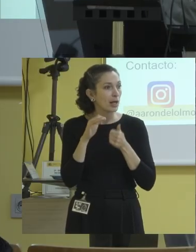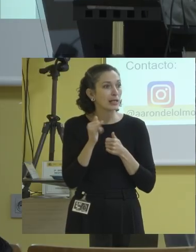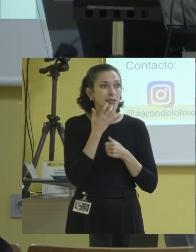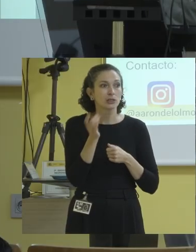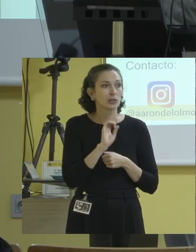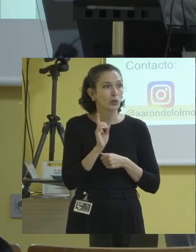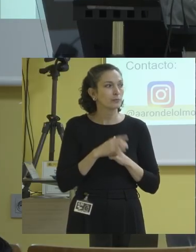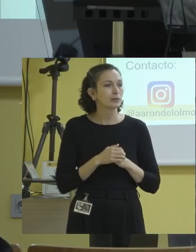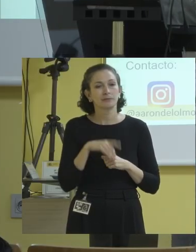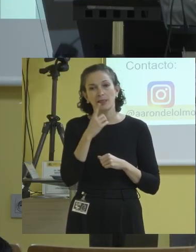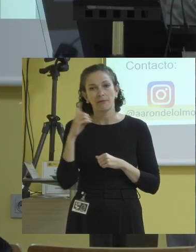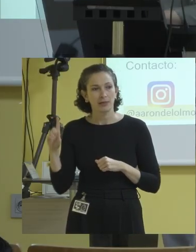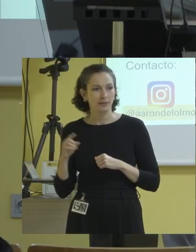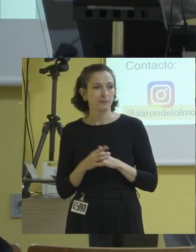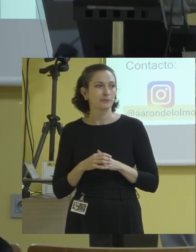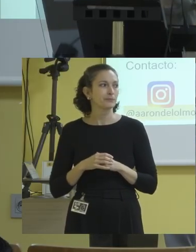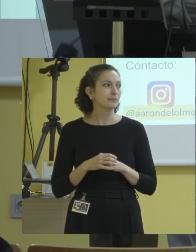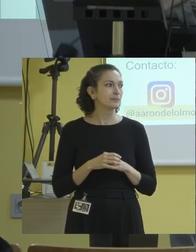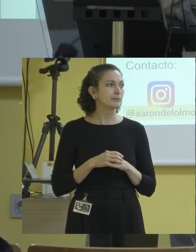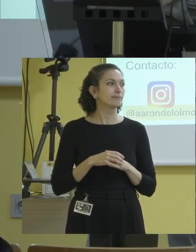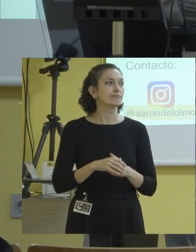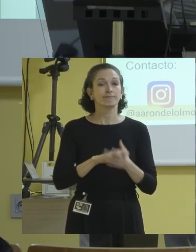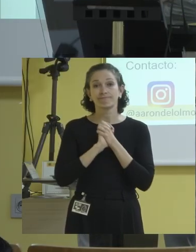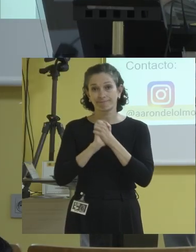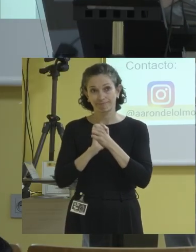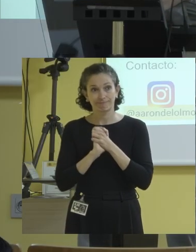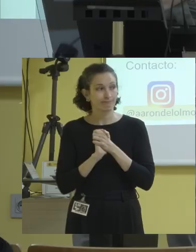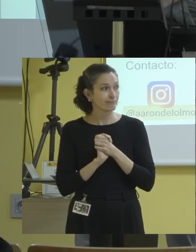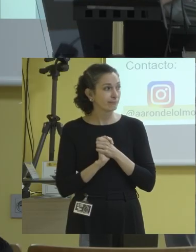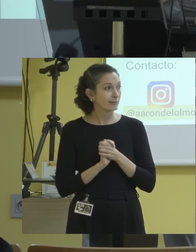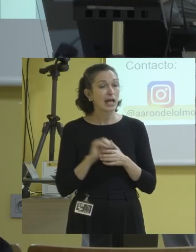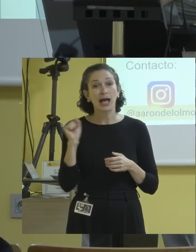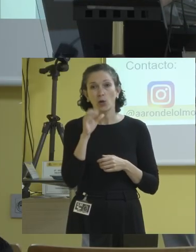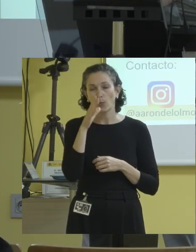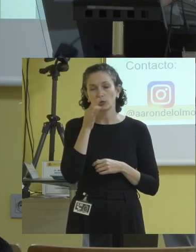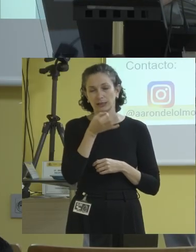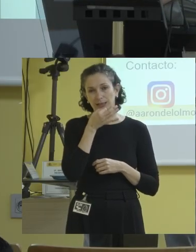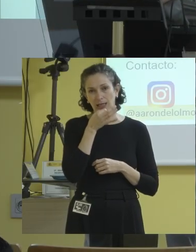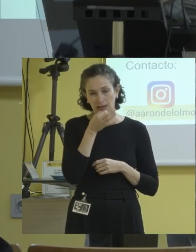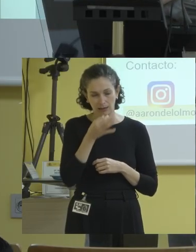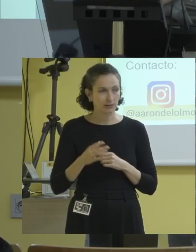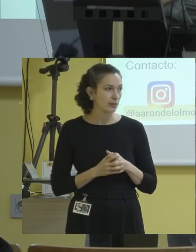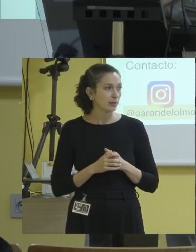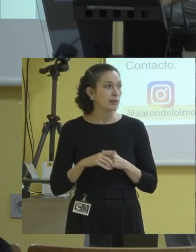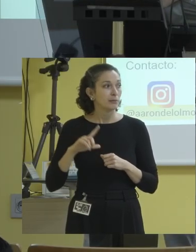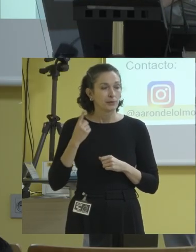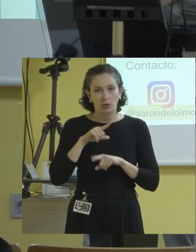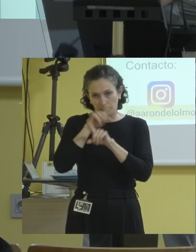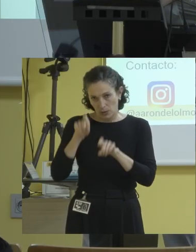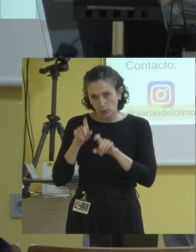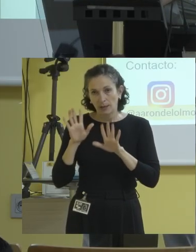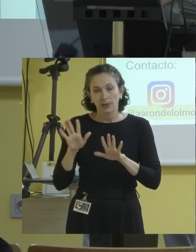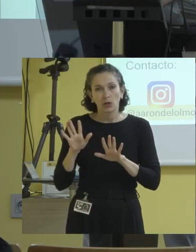Bueno. Vale, pues David. Venga. Pues bueno, enhorabuena, Aarón, por la charla. Mira, primero, ahora tengo una pregunta, pero